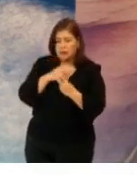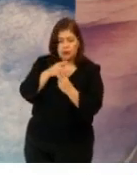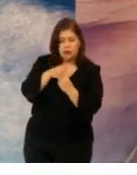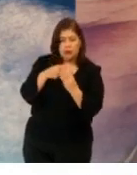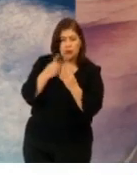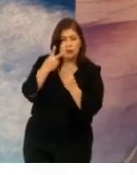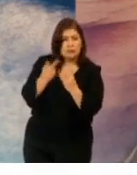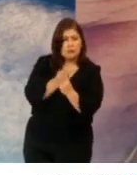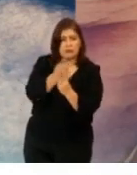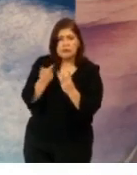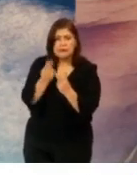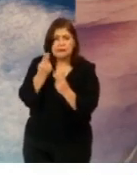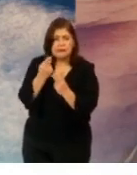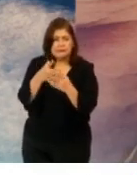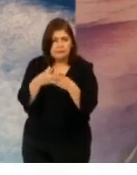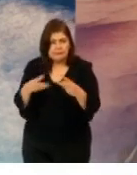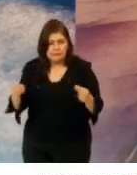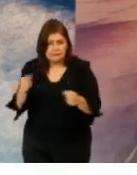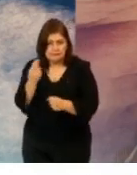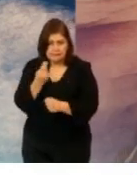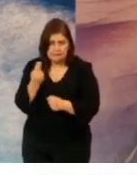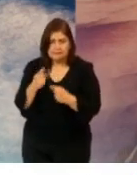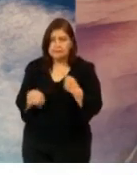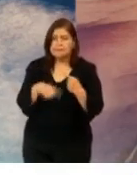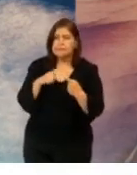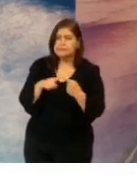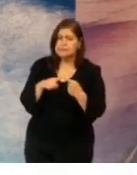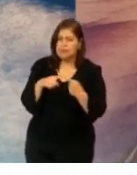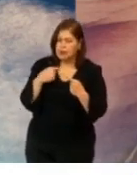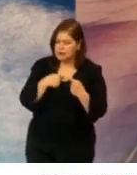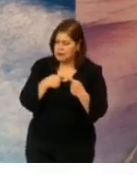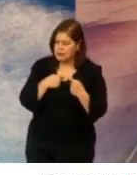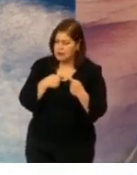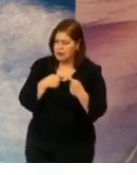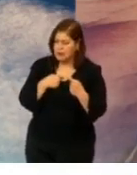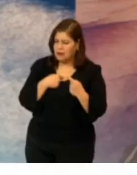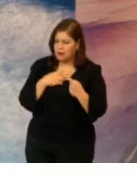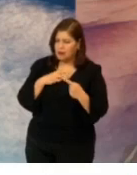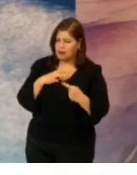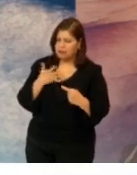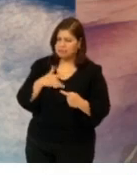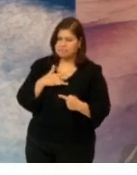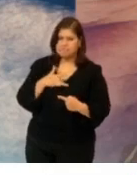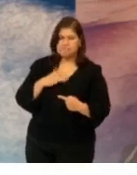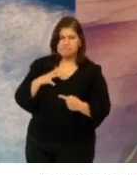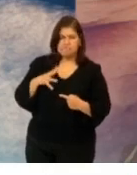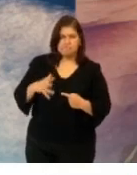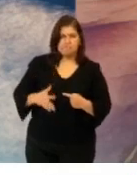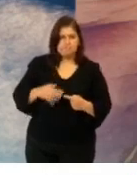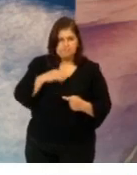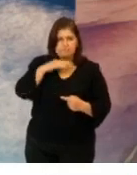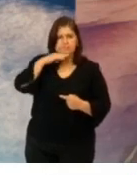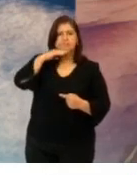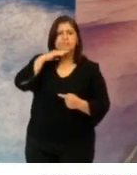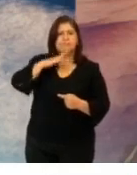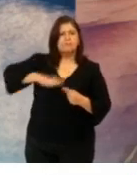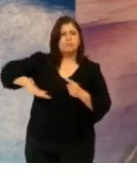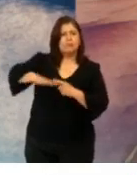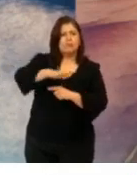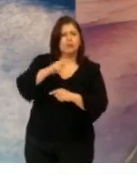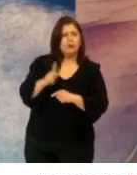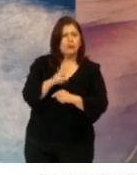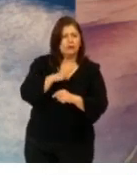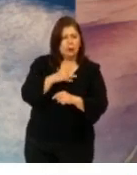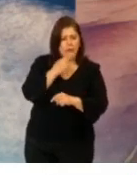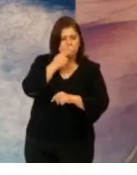preguntas. Es, ¿cómo vamos a recuperar y a mantener la dignidad de nuestros pueblos? Y